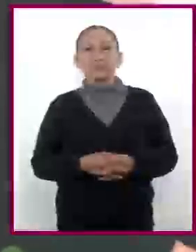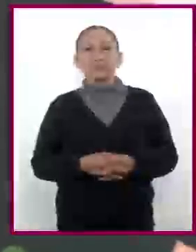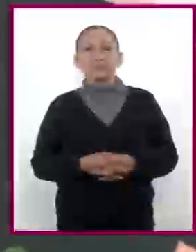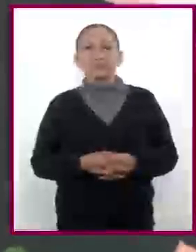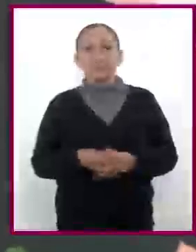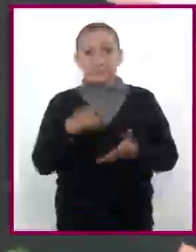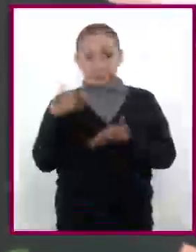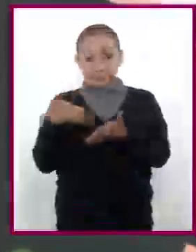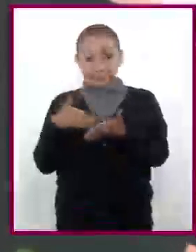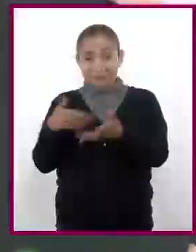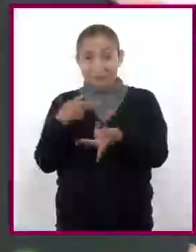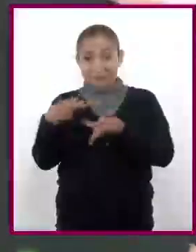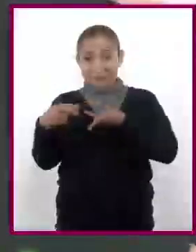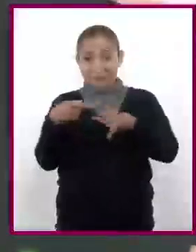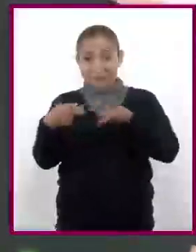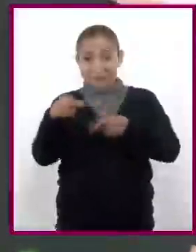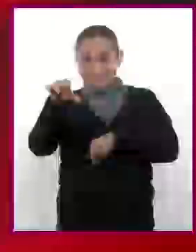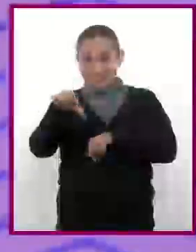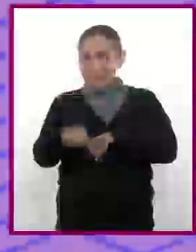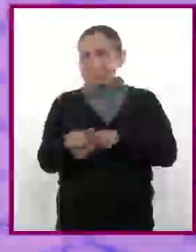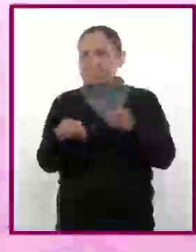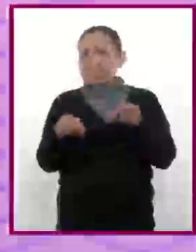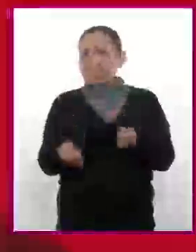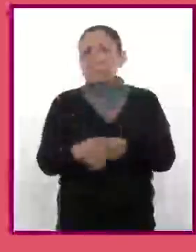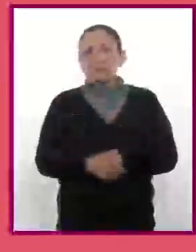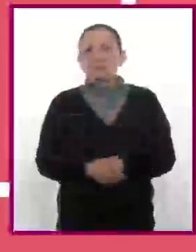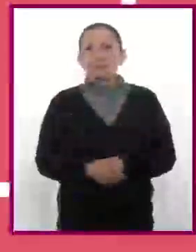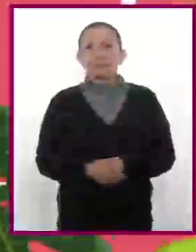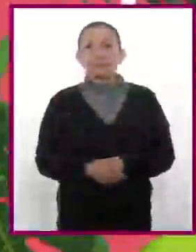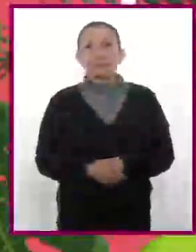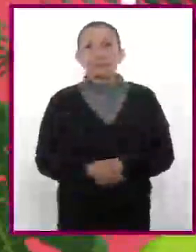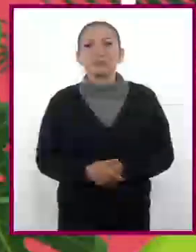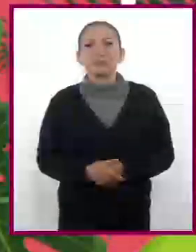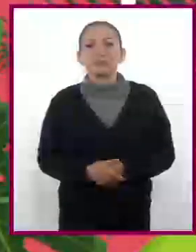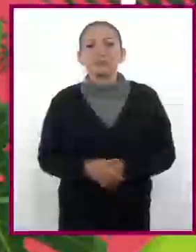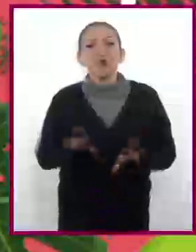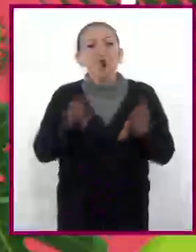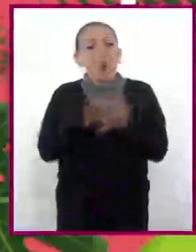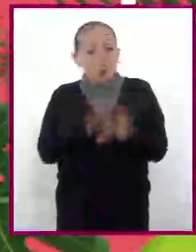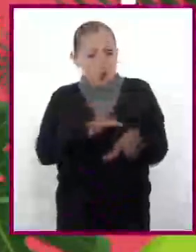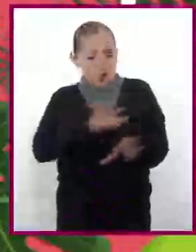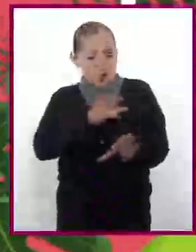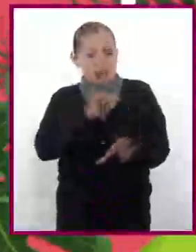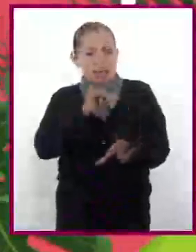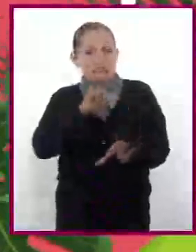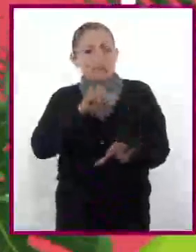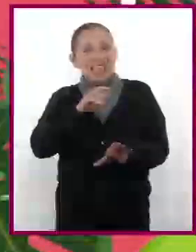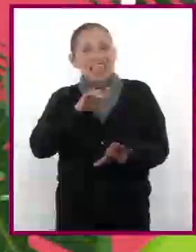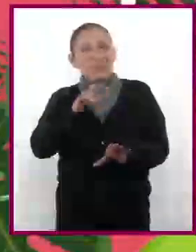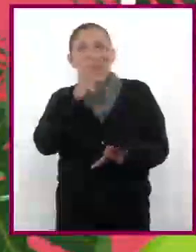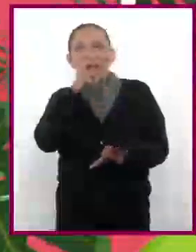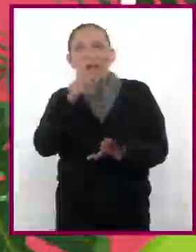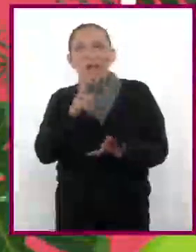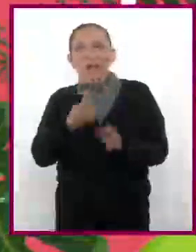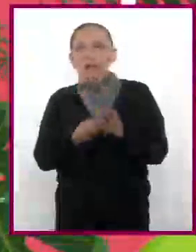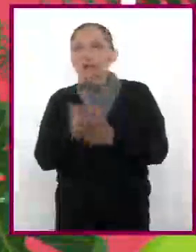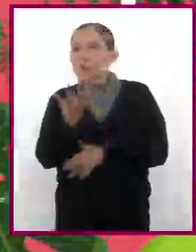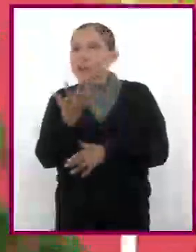La receta que vamos a preparar hoy es ¿cómo inferir palabras nuevas?